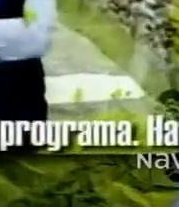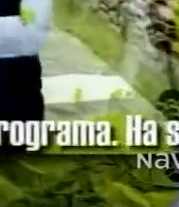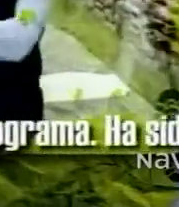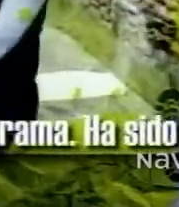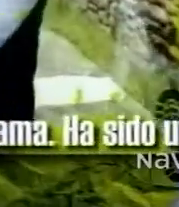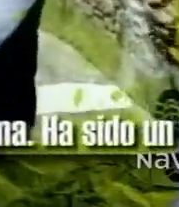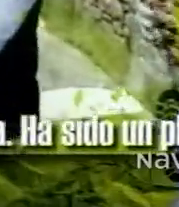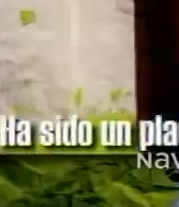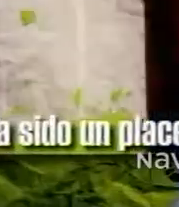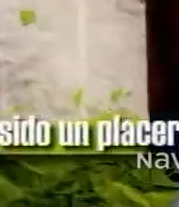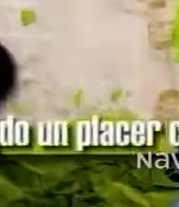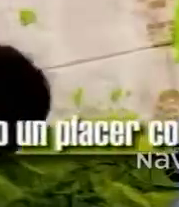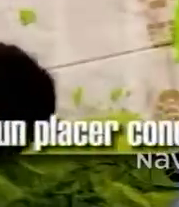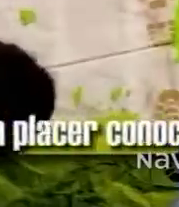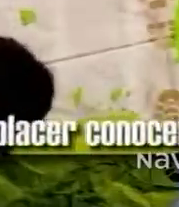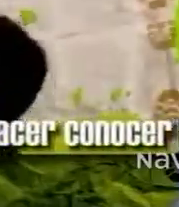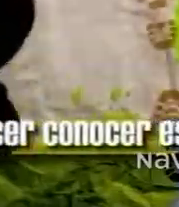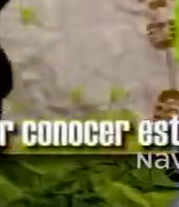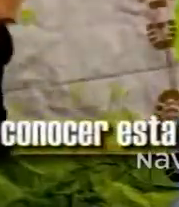No pasa nada, no pasa nada.